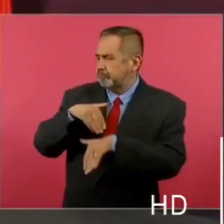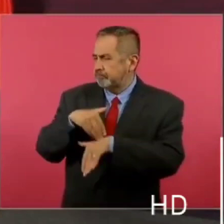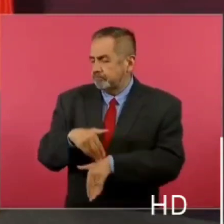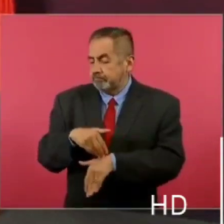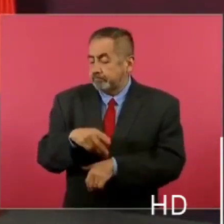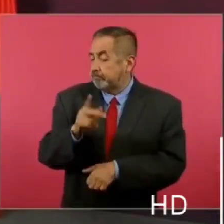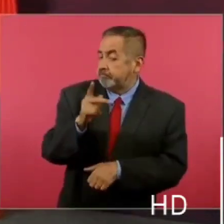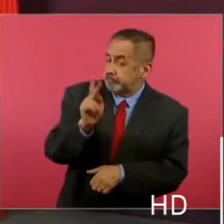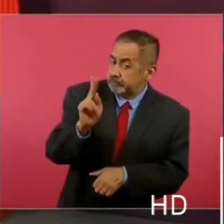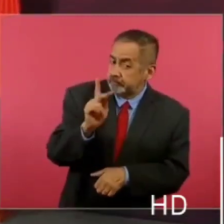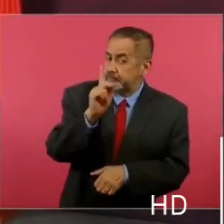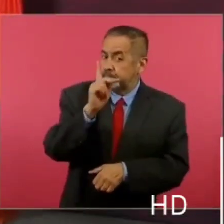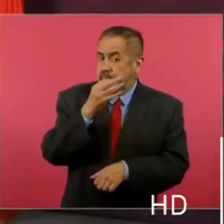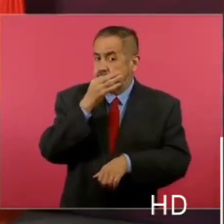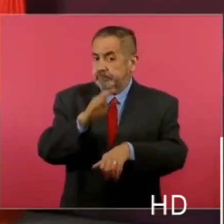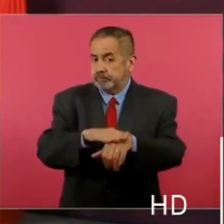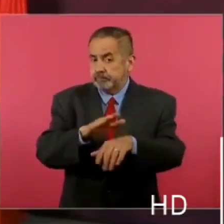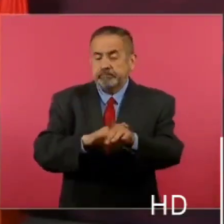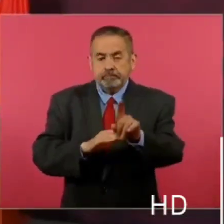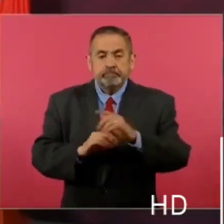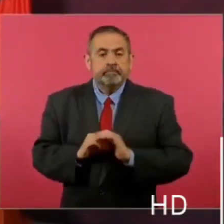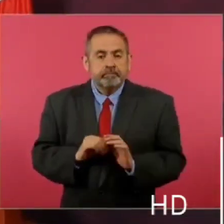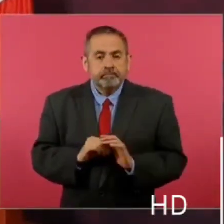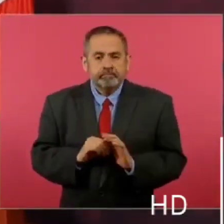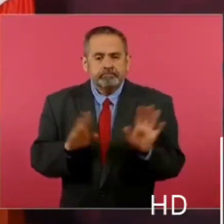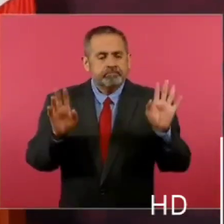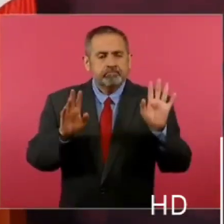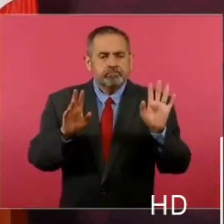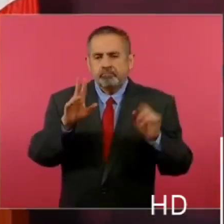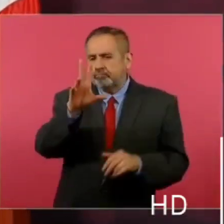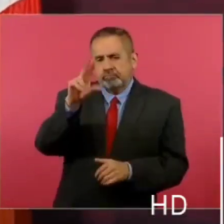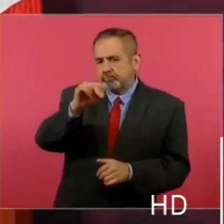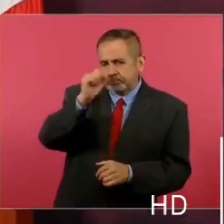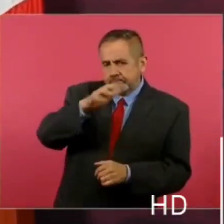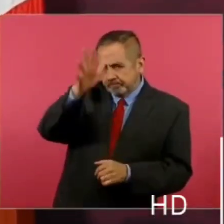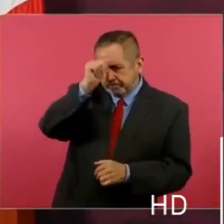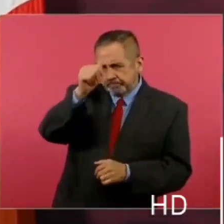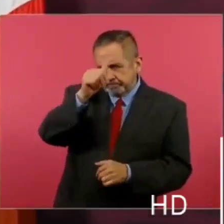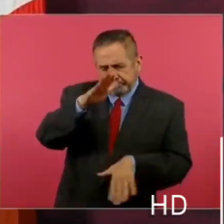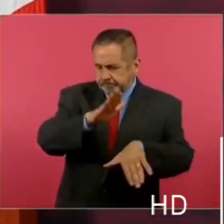Nada más que lo hacemos bajo protesta,